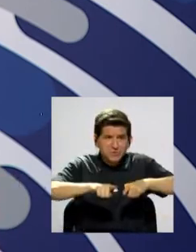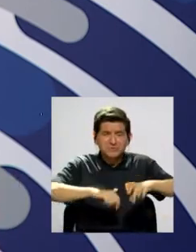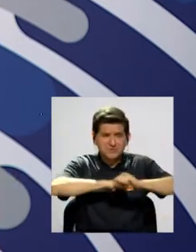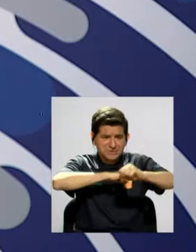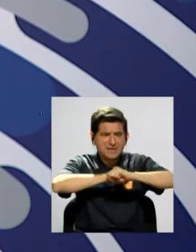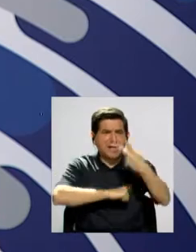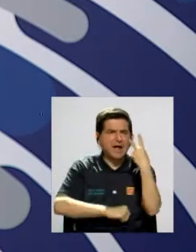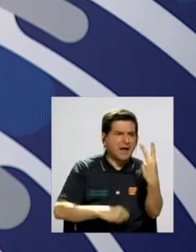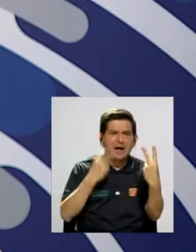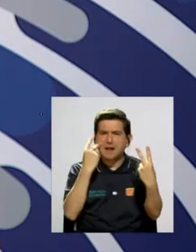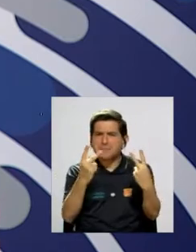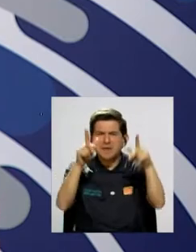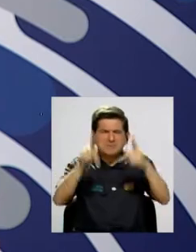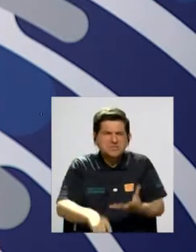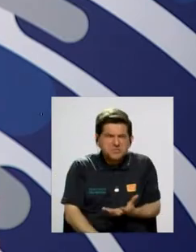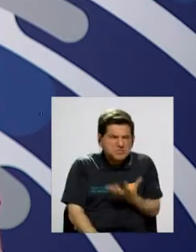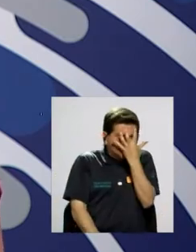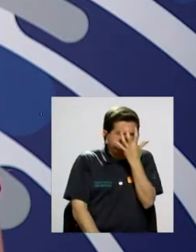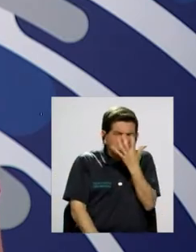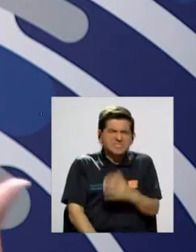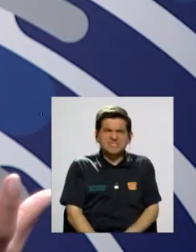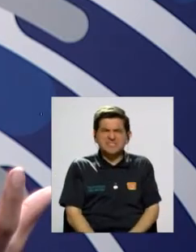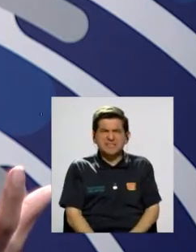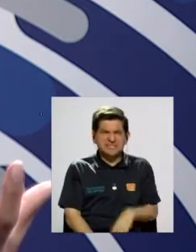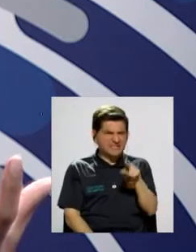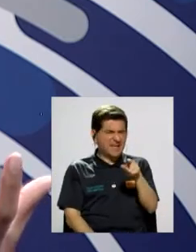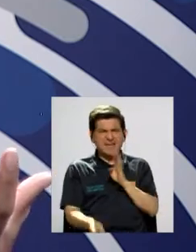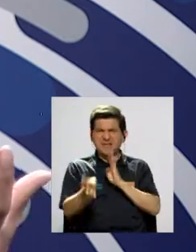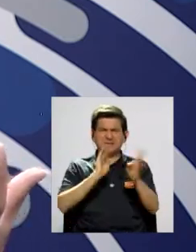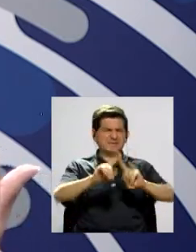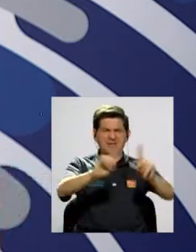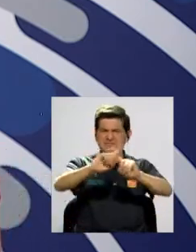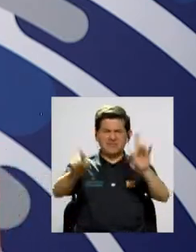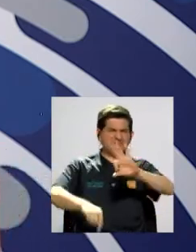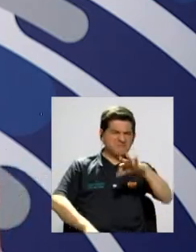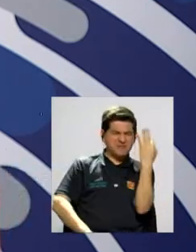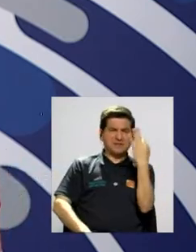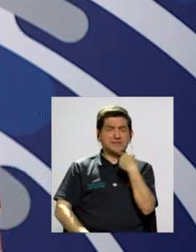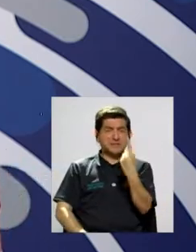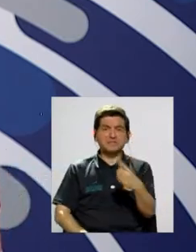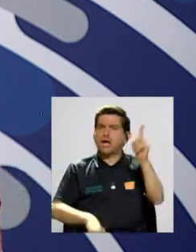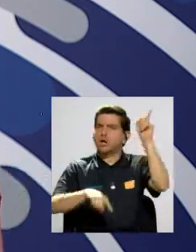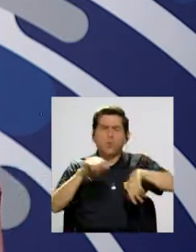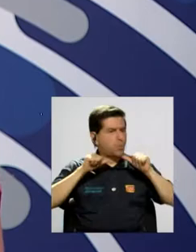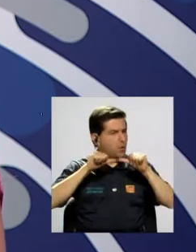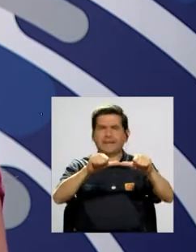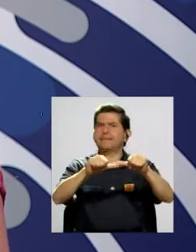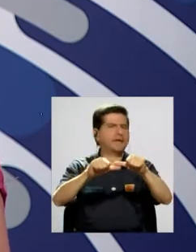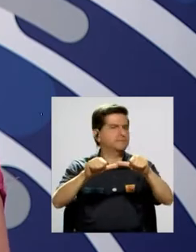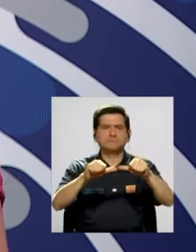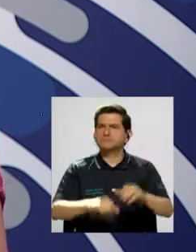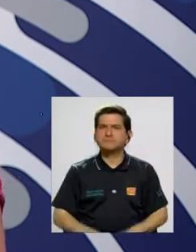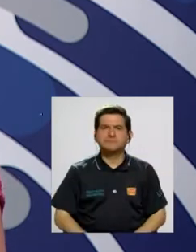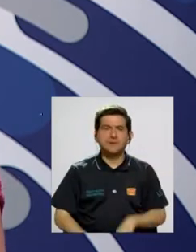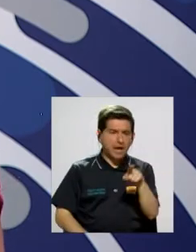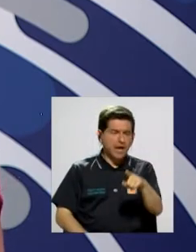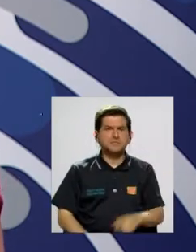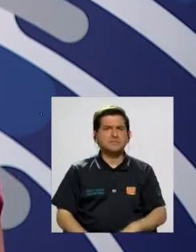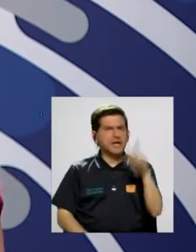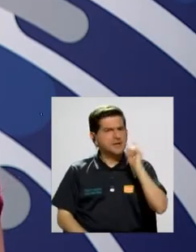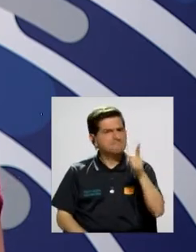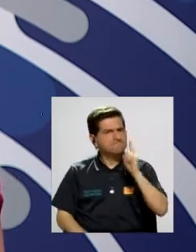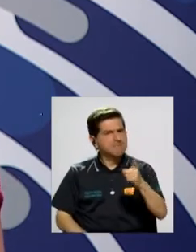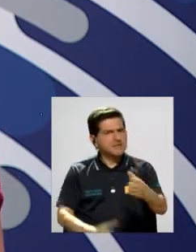al ver a la gente tan molesta, tan indignada, expresándose de diversas maneras, dice, esto no puede seguir así, esto es una fuerte llamada